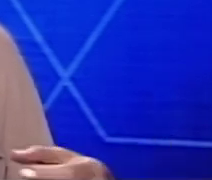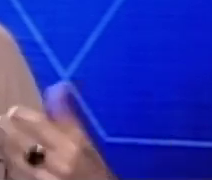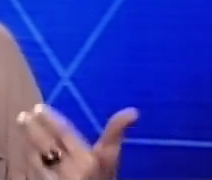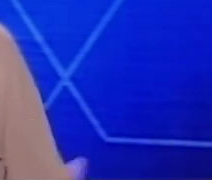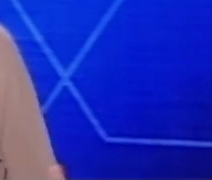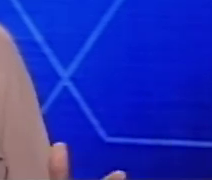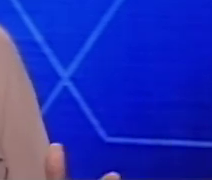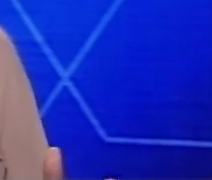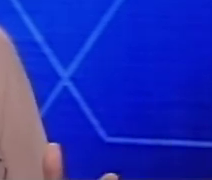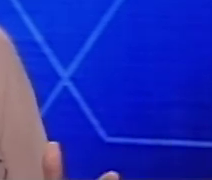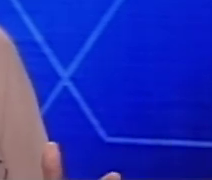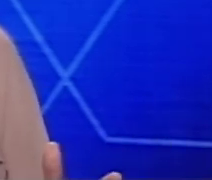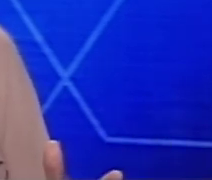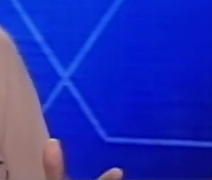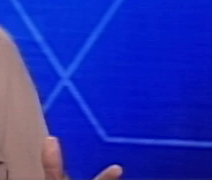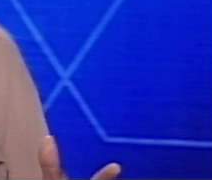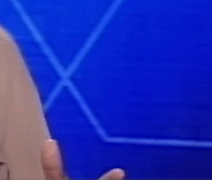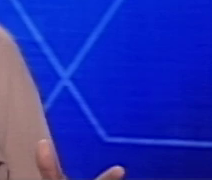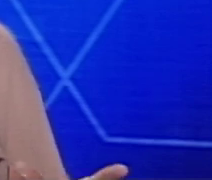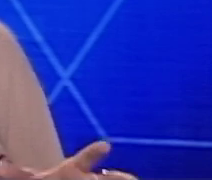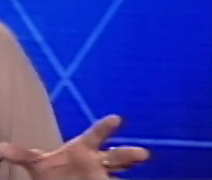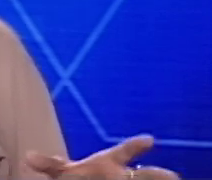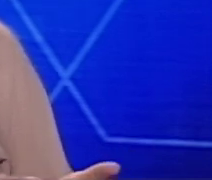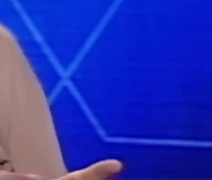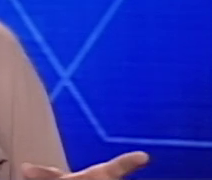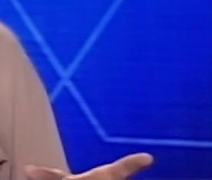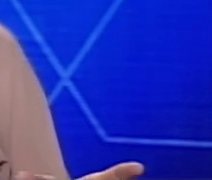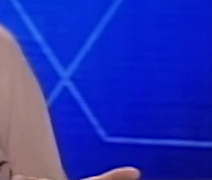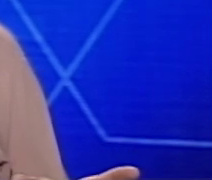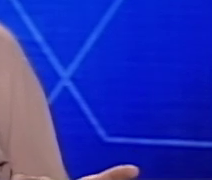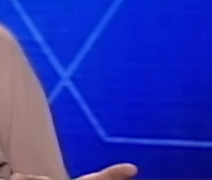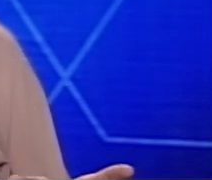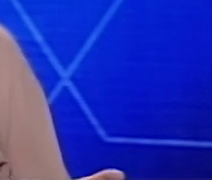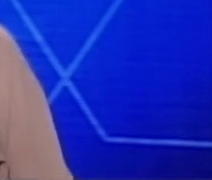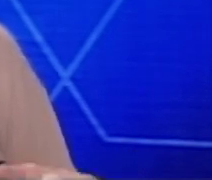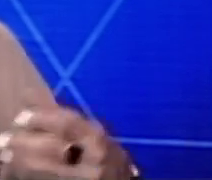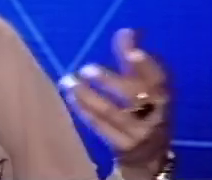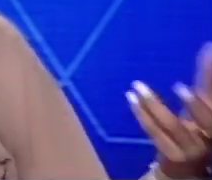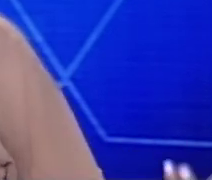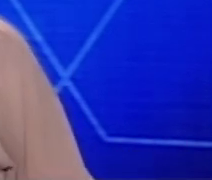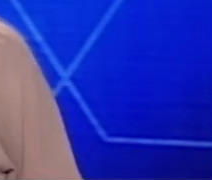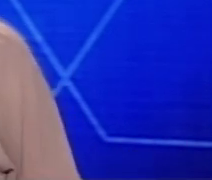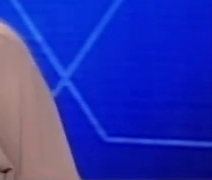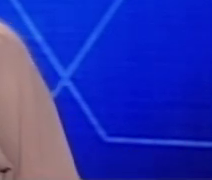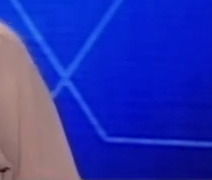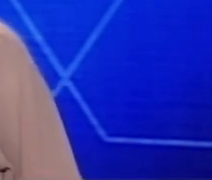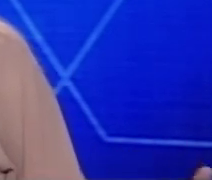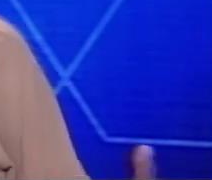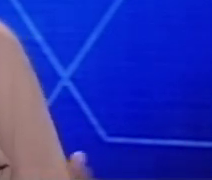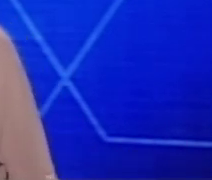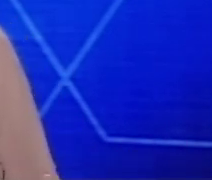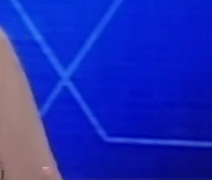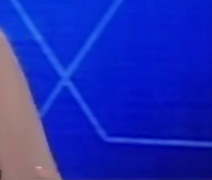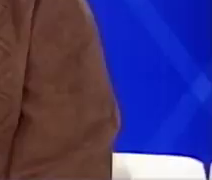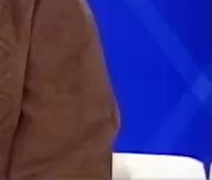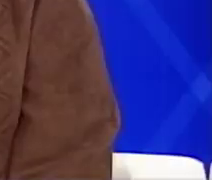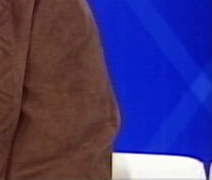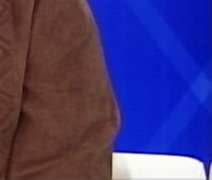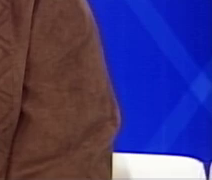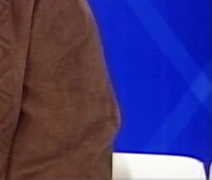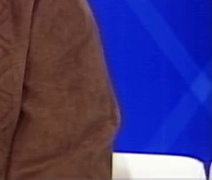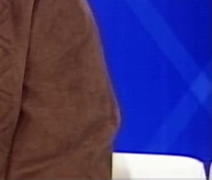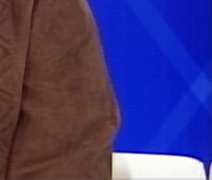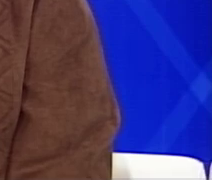cuales cientos de venezolanos se agolpaban en esa zona limítrofe para comprar productos en el vecino país. También viene la pregunta,